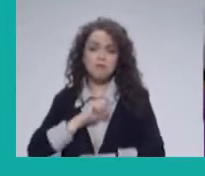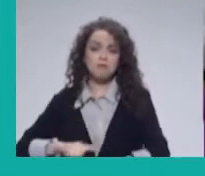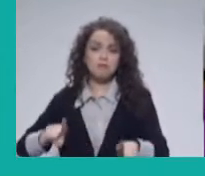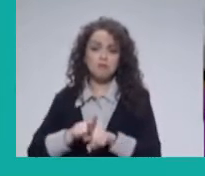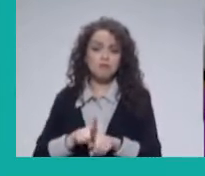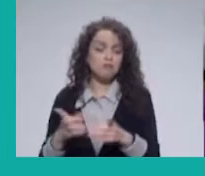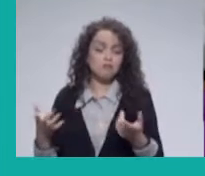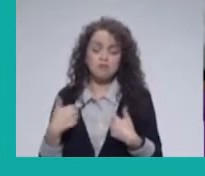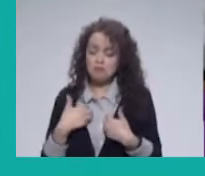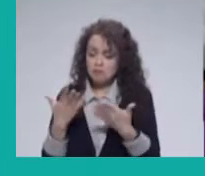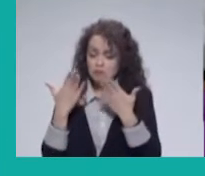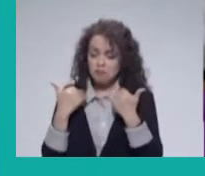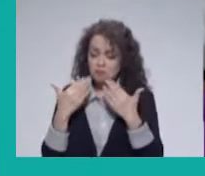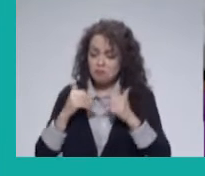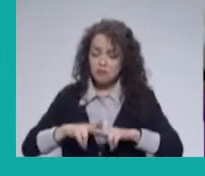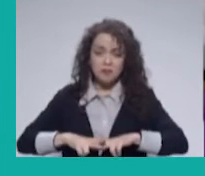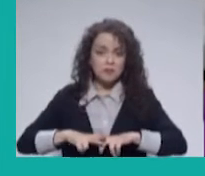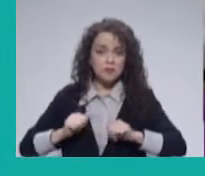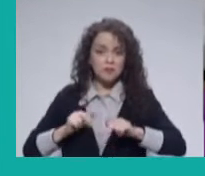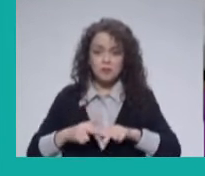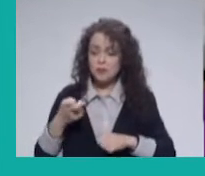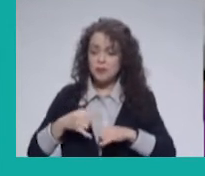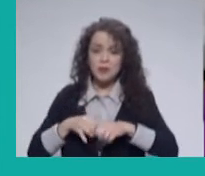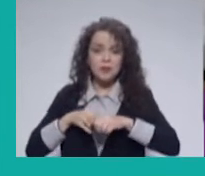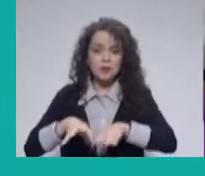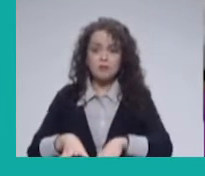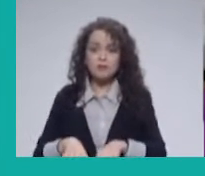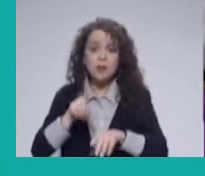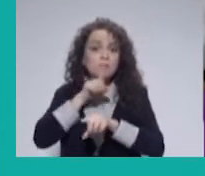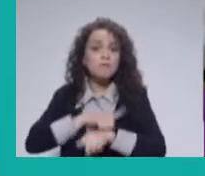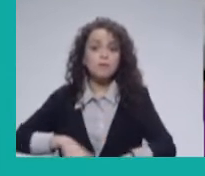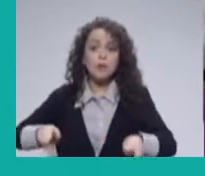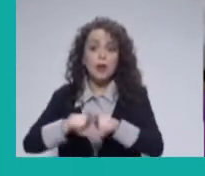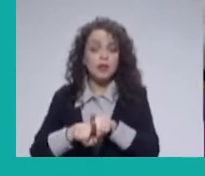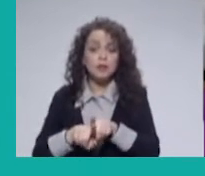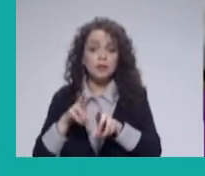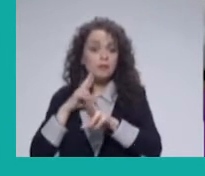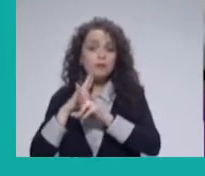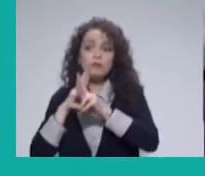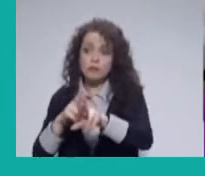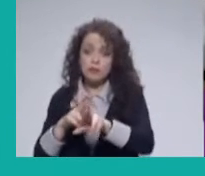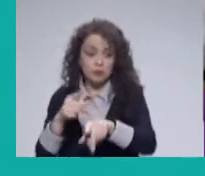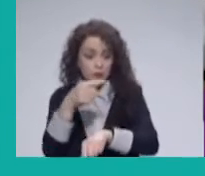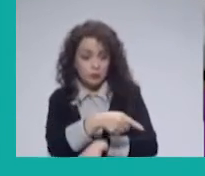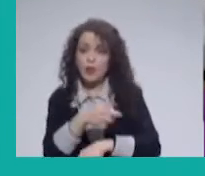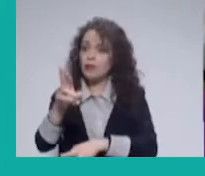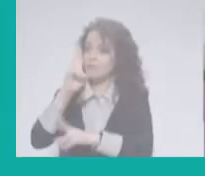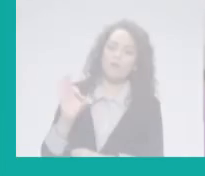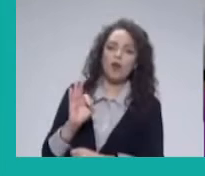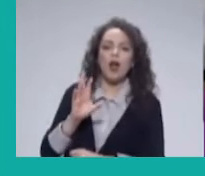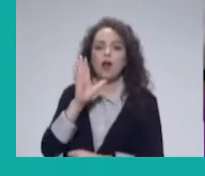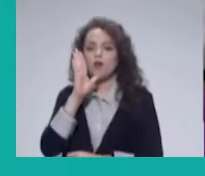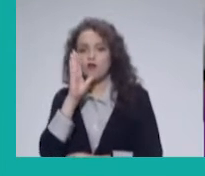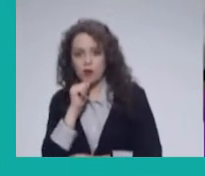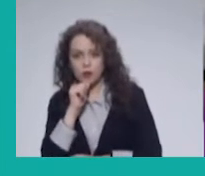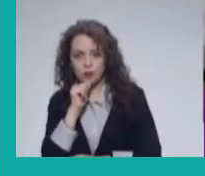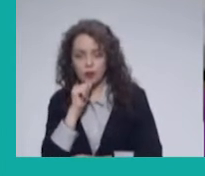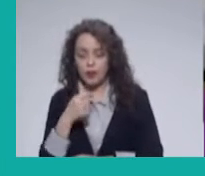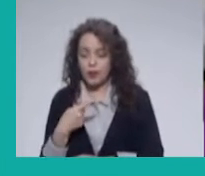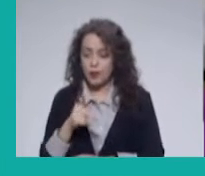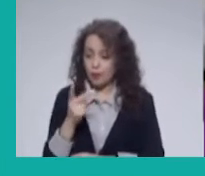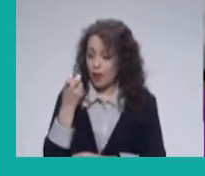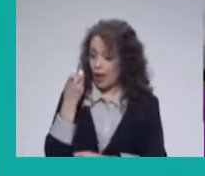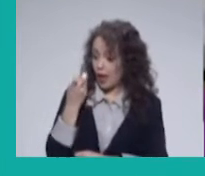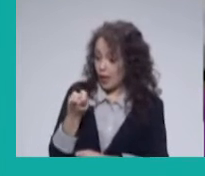tenemos nada de eso. O sea, nos mantenemos igual. Bueno, pues qué pena, vamos a empezar a indagar. El asunto